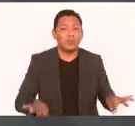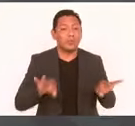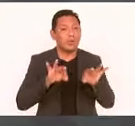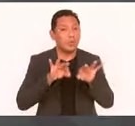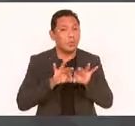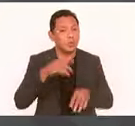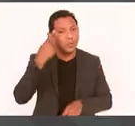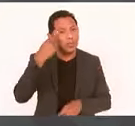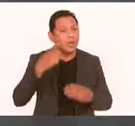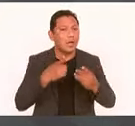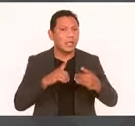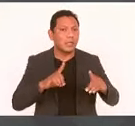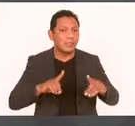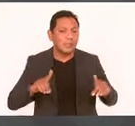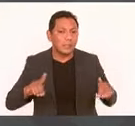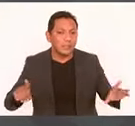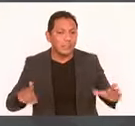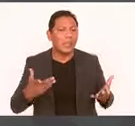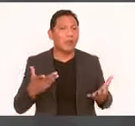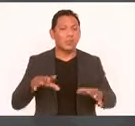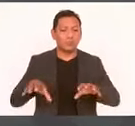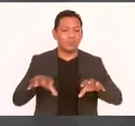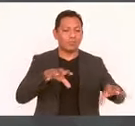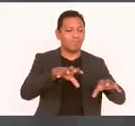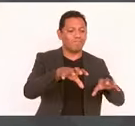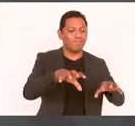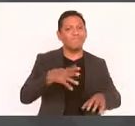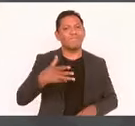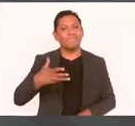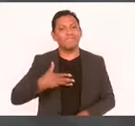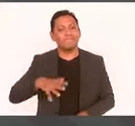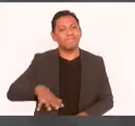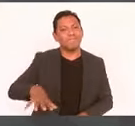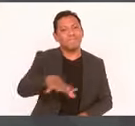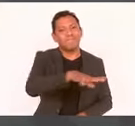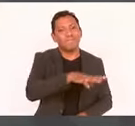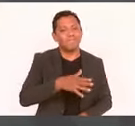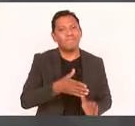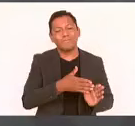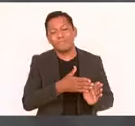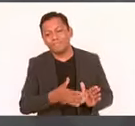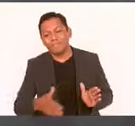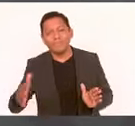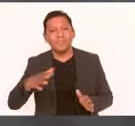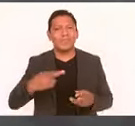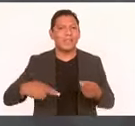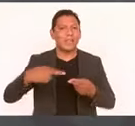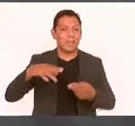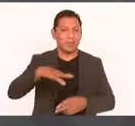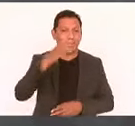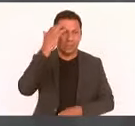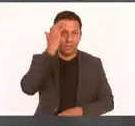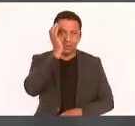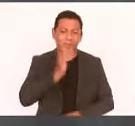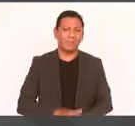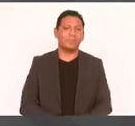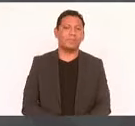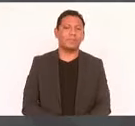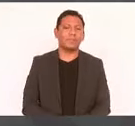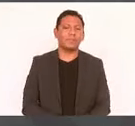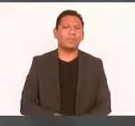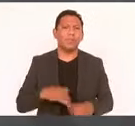el desarrollo de los esquemas de poblamiento en el periodo virreinal en toda la región. También